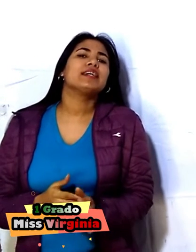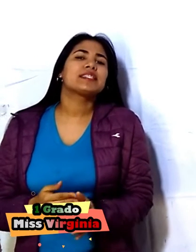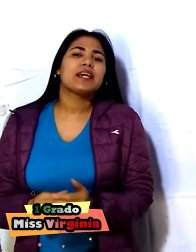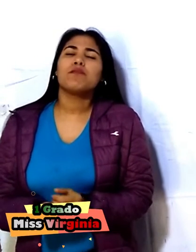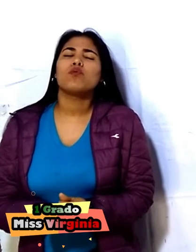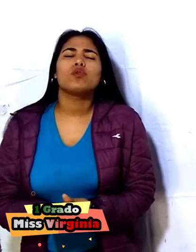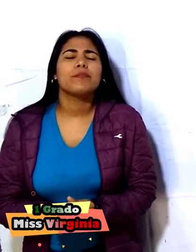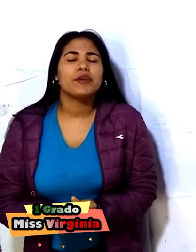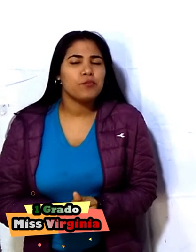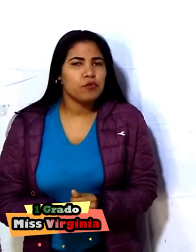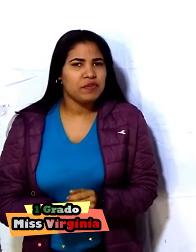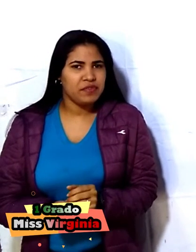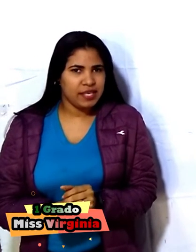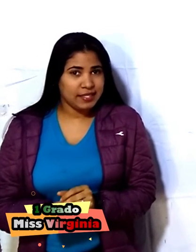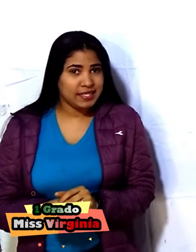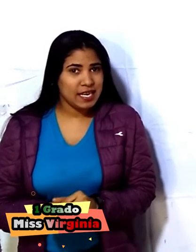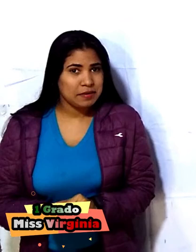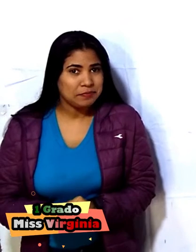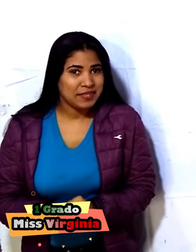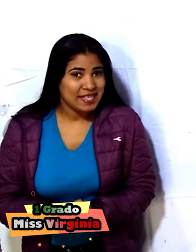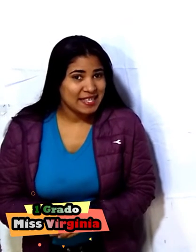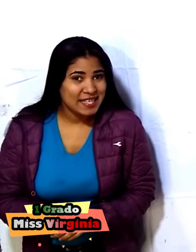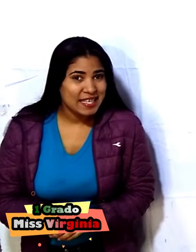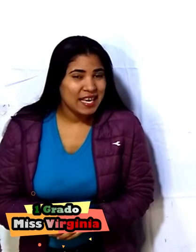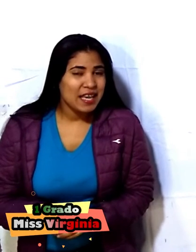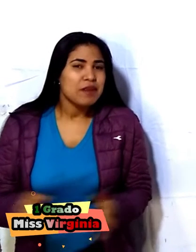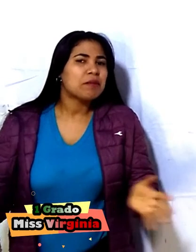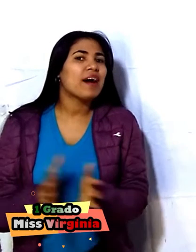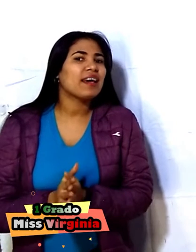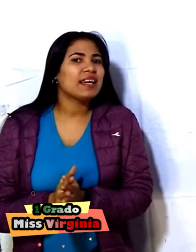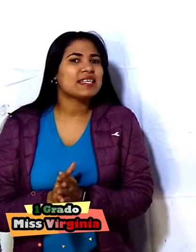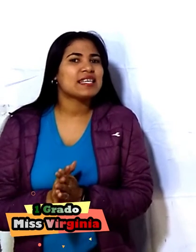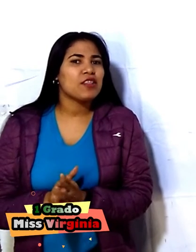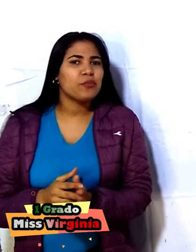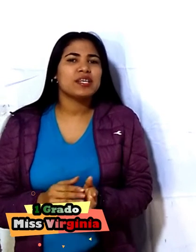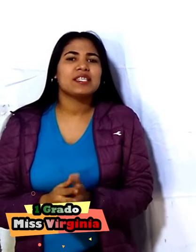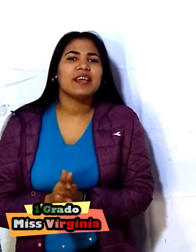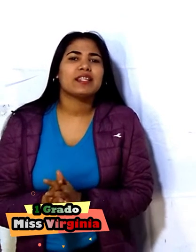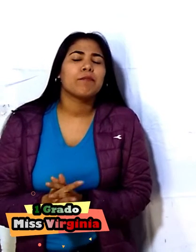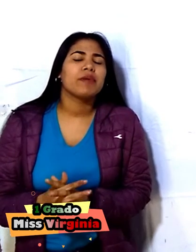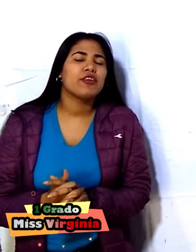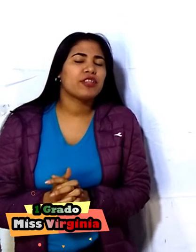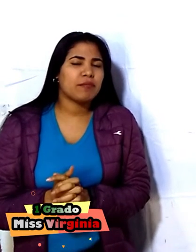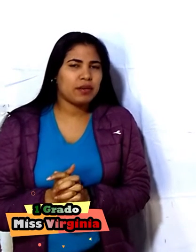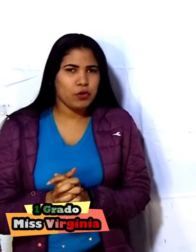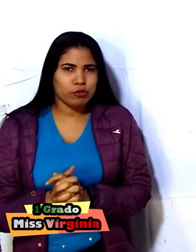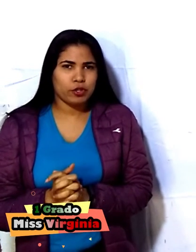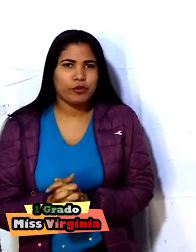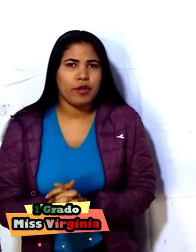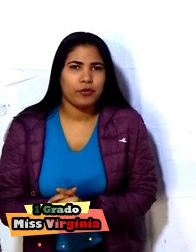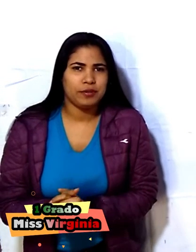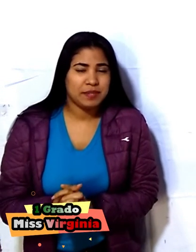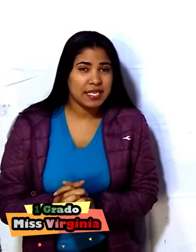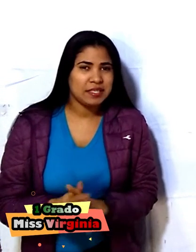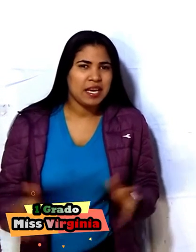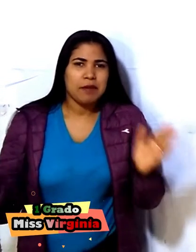Espero que estén muy, pero muy bien, ¿ya? ¿Sí? Vamos a darle gracias a Dios por este día tan bello y tan maravilloso que